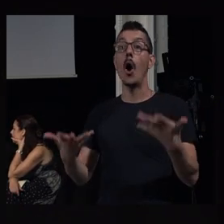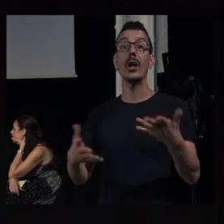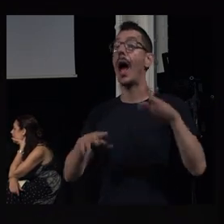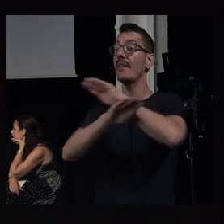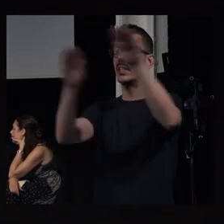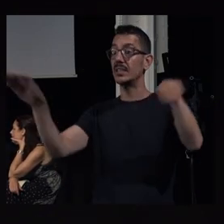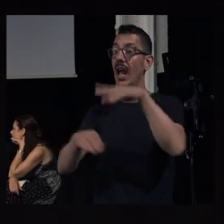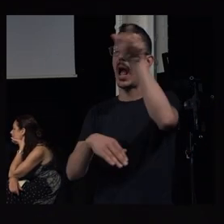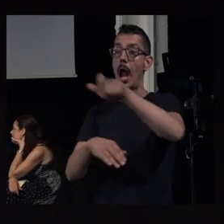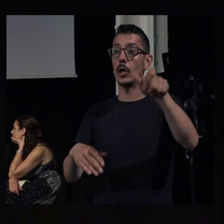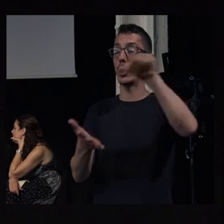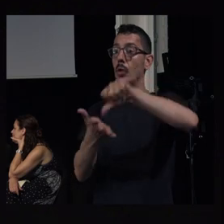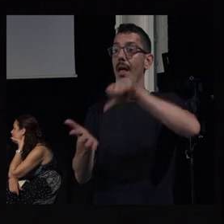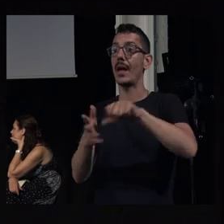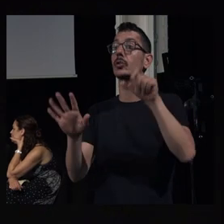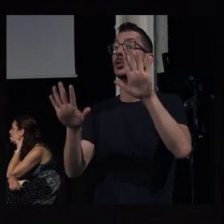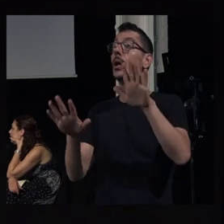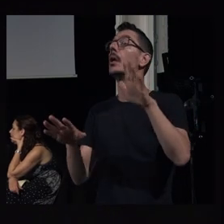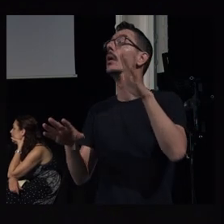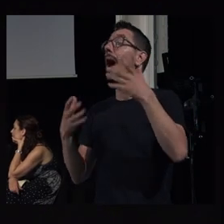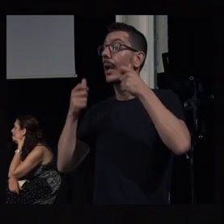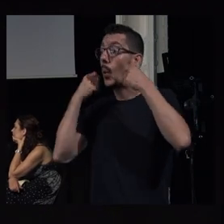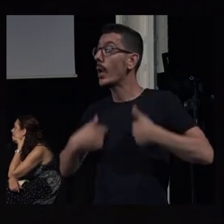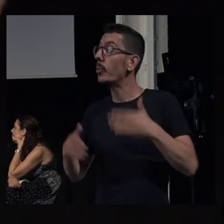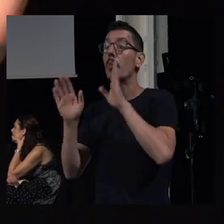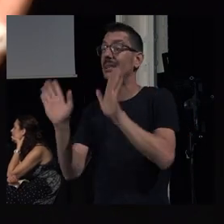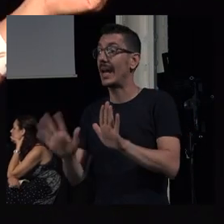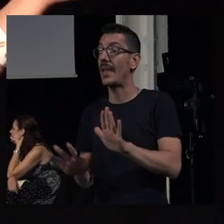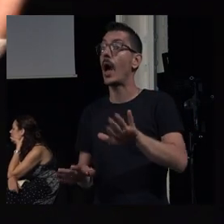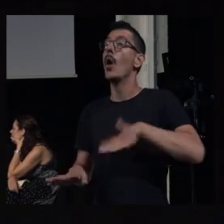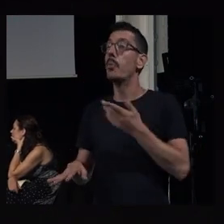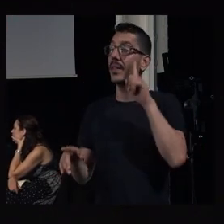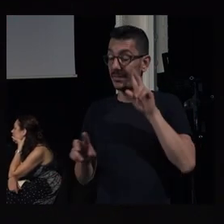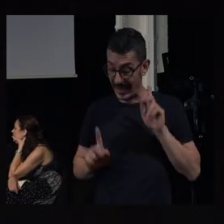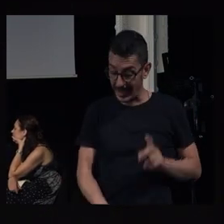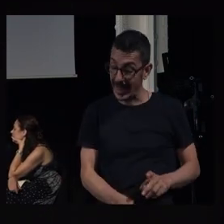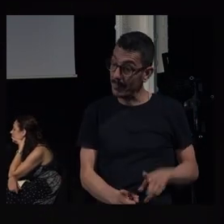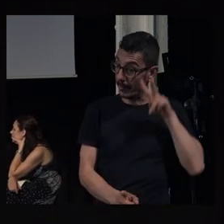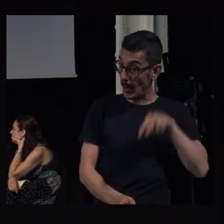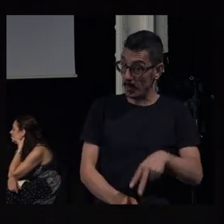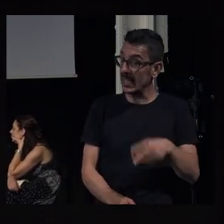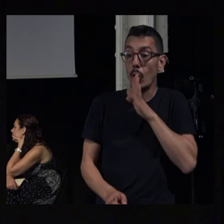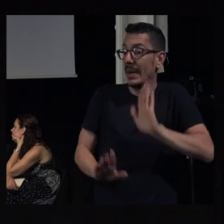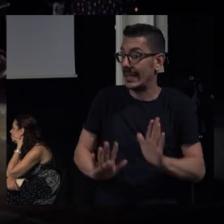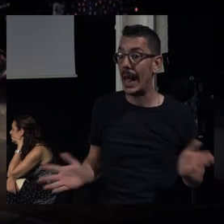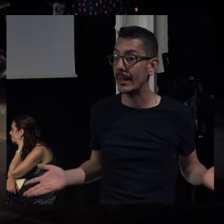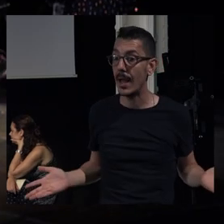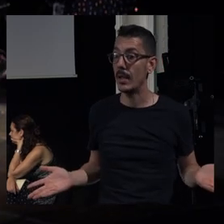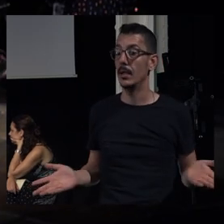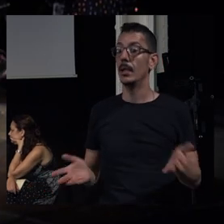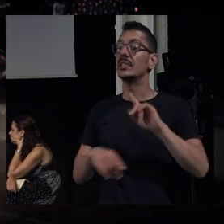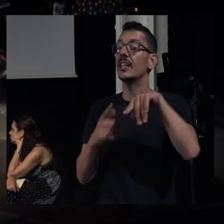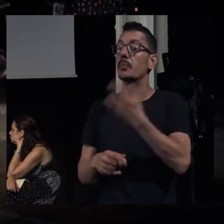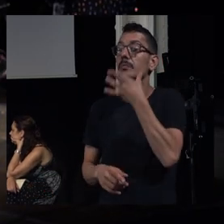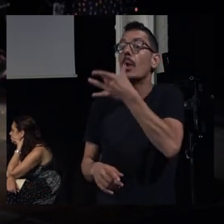pasa nada, que nos tenemos que ver las colitas, las no colitas, que todo el mundo tenemos que estar juntas y bueno, y luego ya gestionaremos si hay vergüenzas o